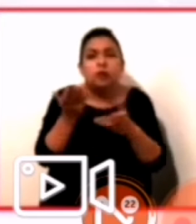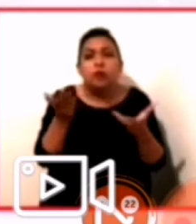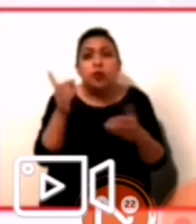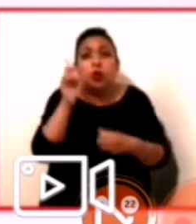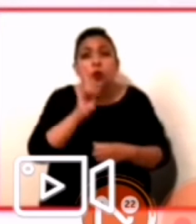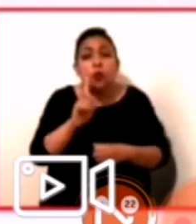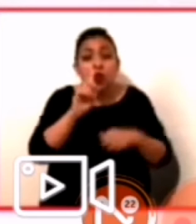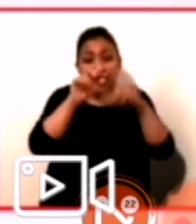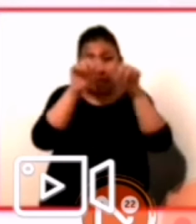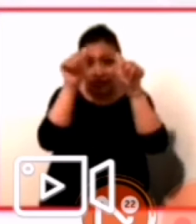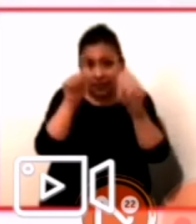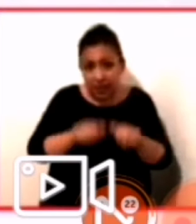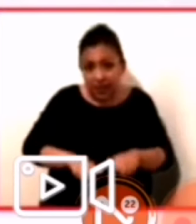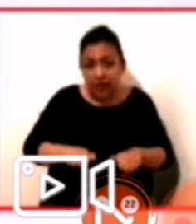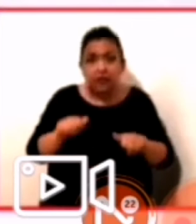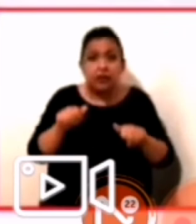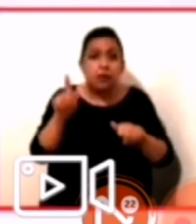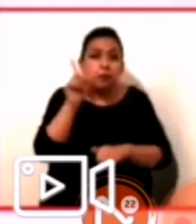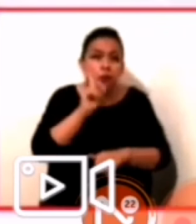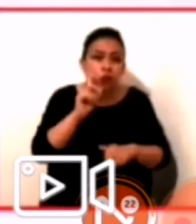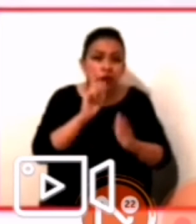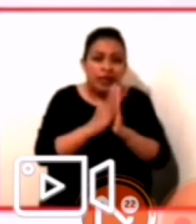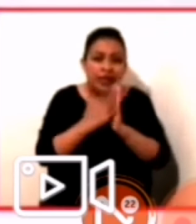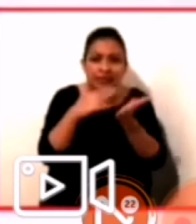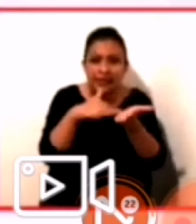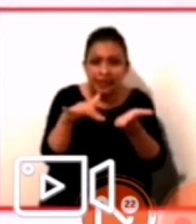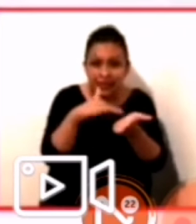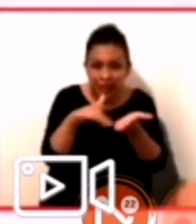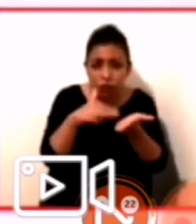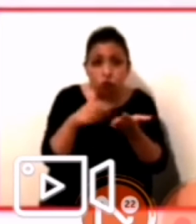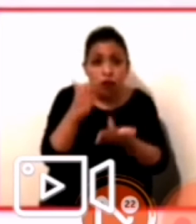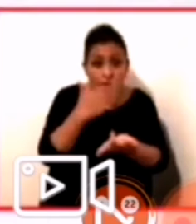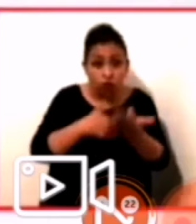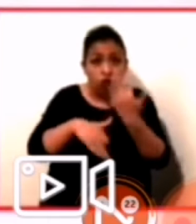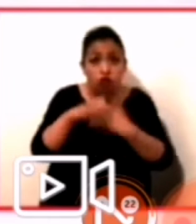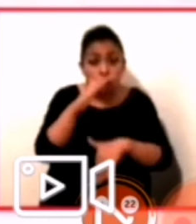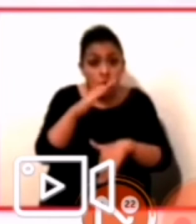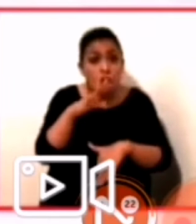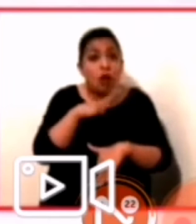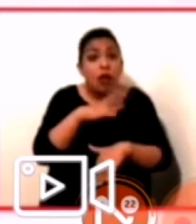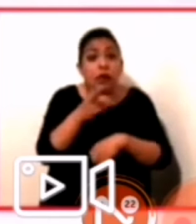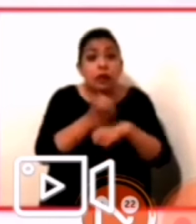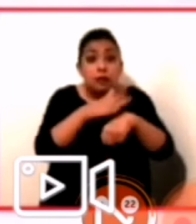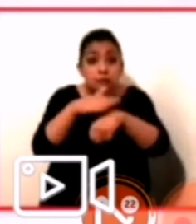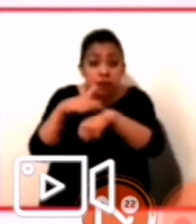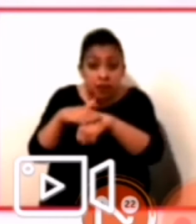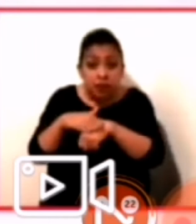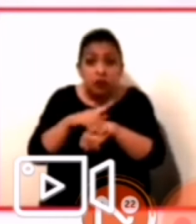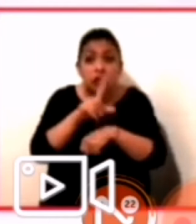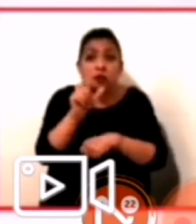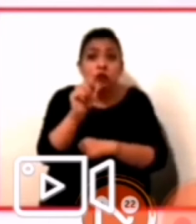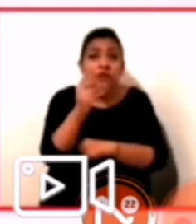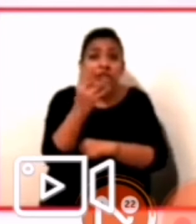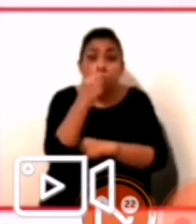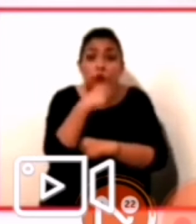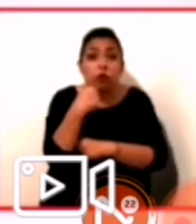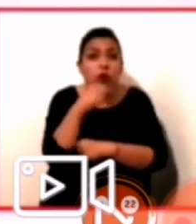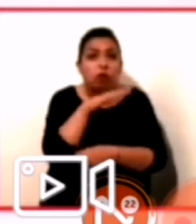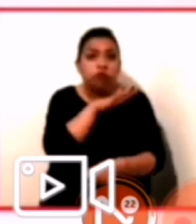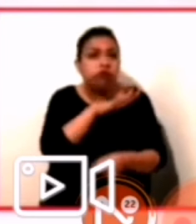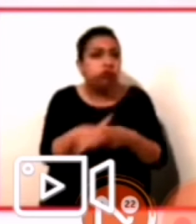mujeres en el arte, mujeres en la literatura. Todo esto se saca la convocatoria y en 24 horas está